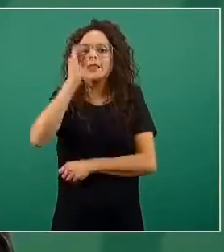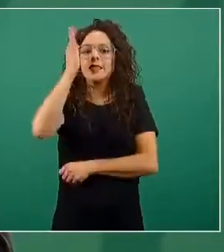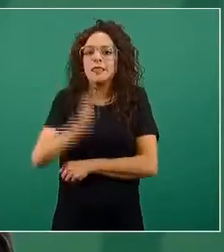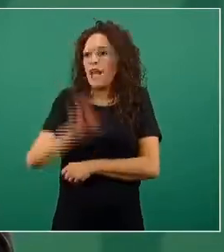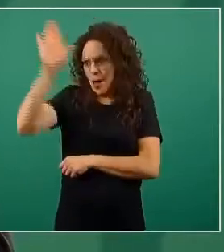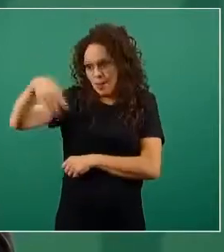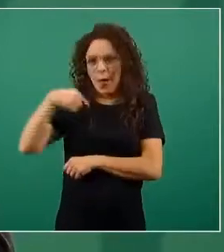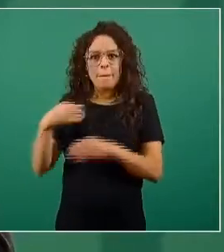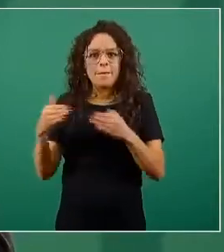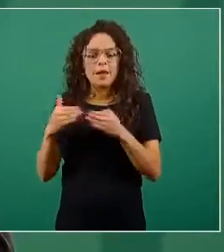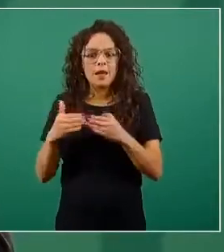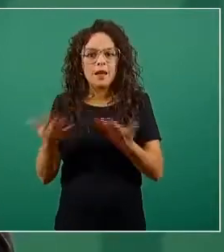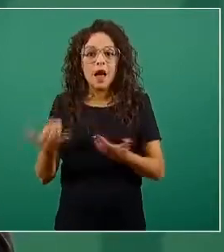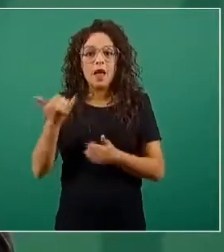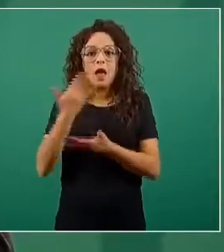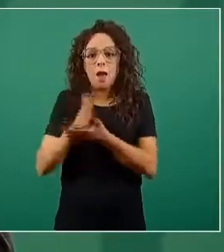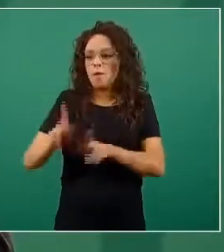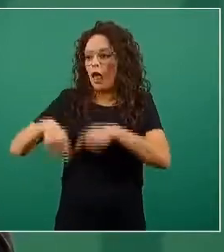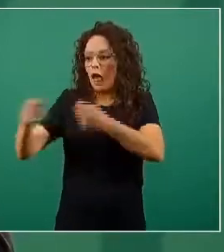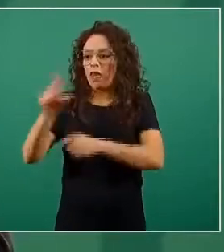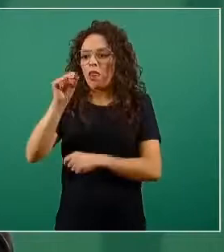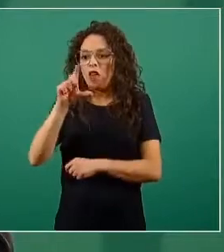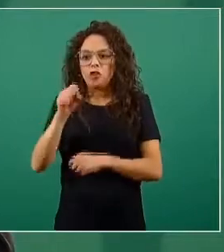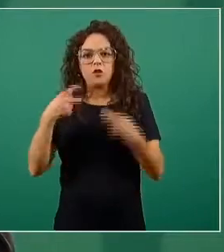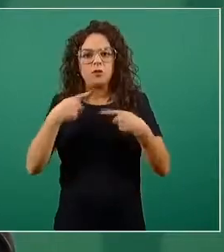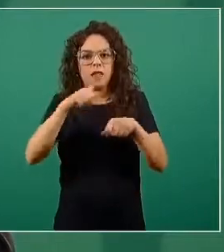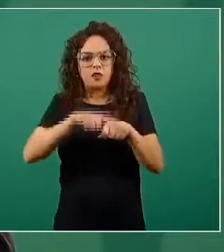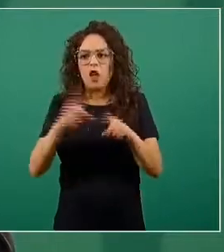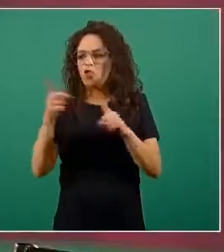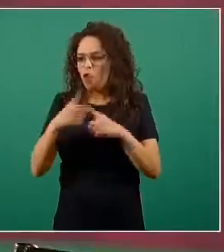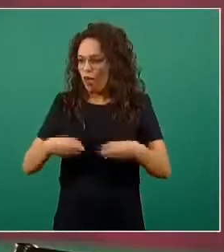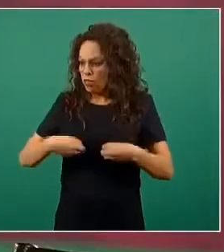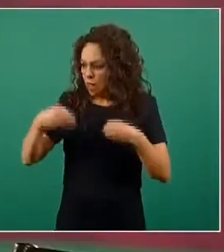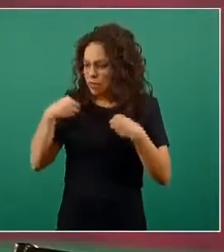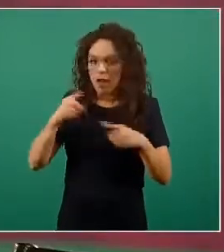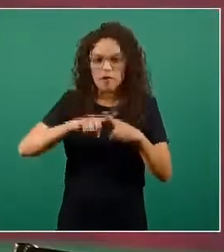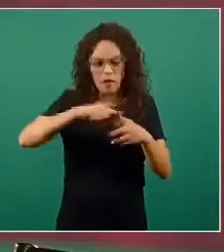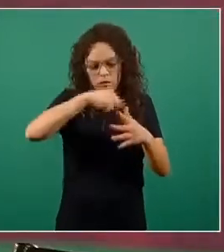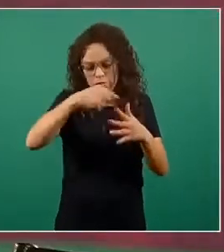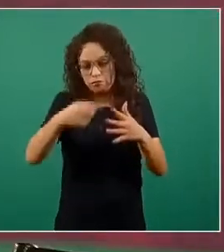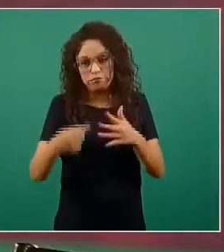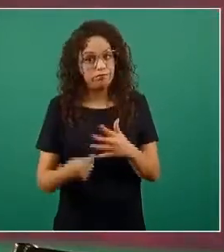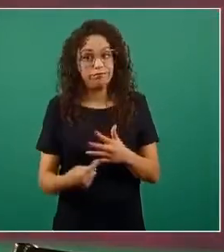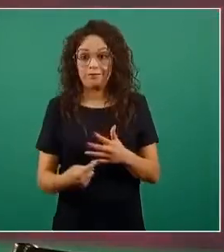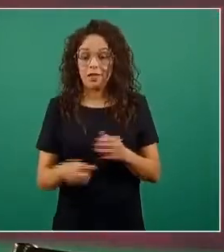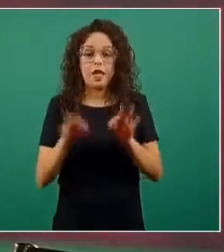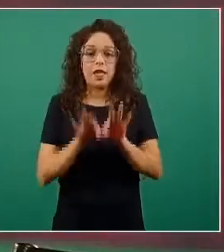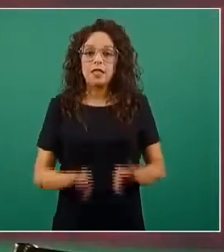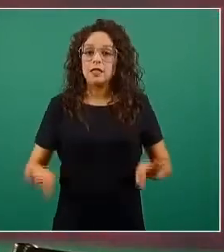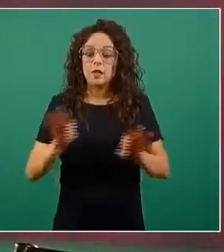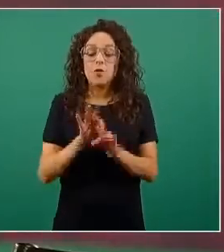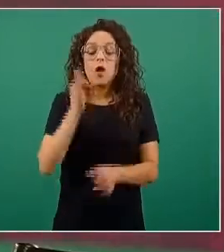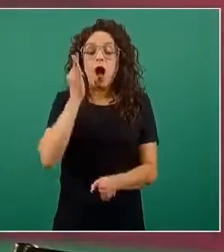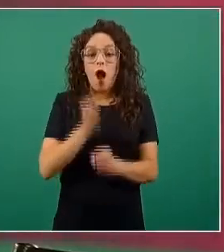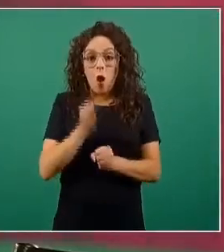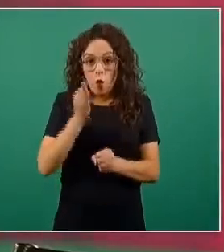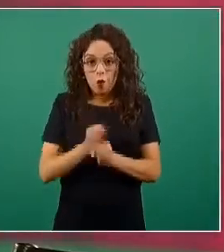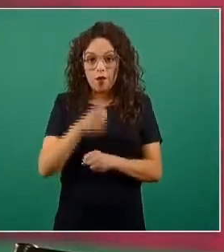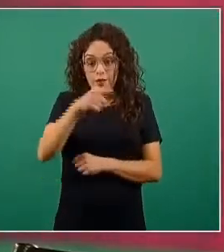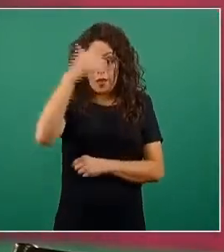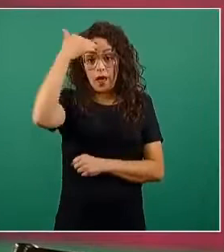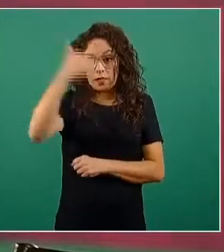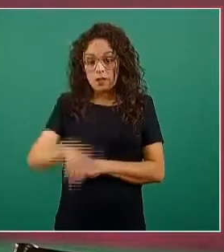momento, y además da sus datos personales, dirección, todo, ¿no? Es muy importante que sepan que en este momento no se